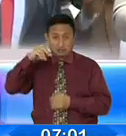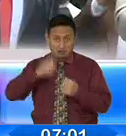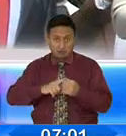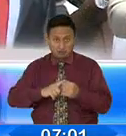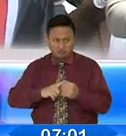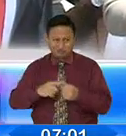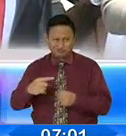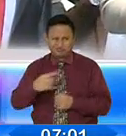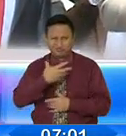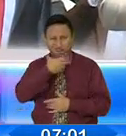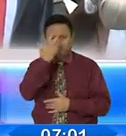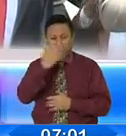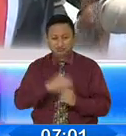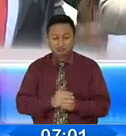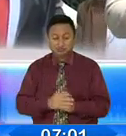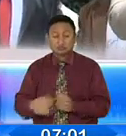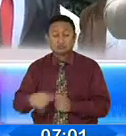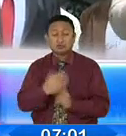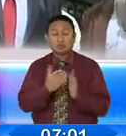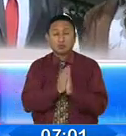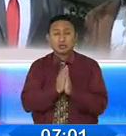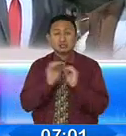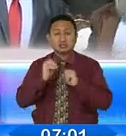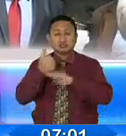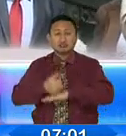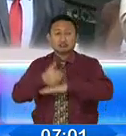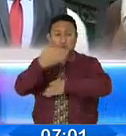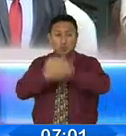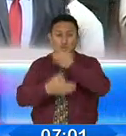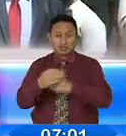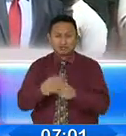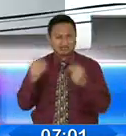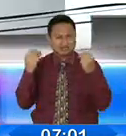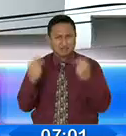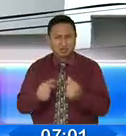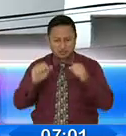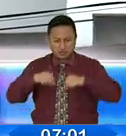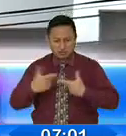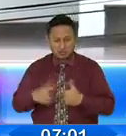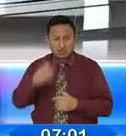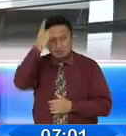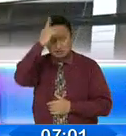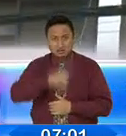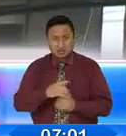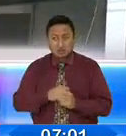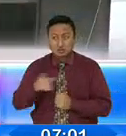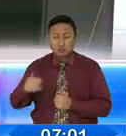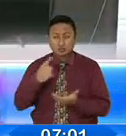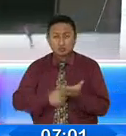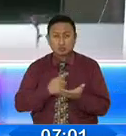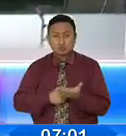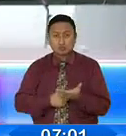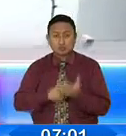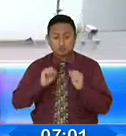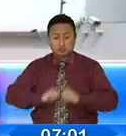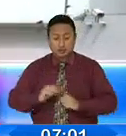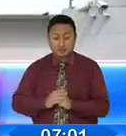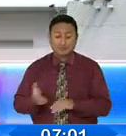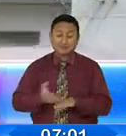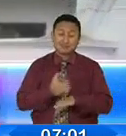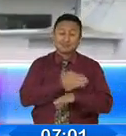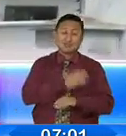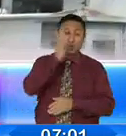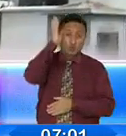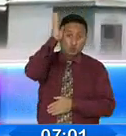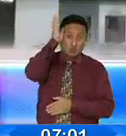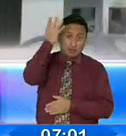con la finalidad de demandar a los jueces aplasten el acelerador y agiliten el análisis sobre la apelación presentada por Jorge Yunda,